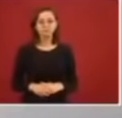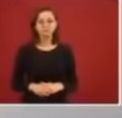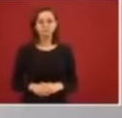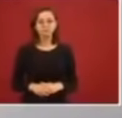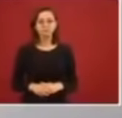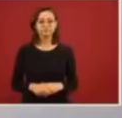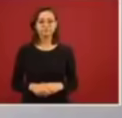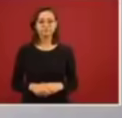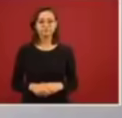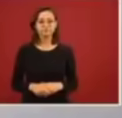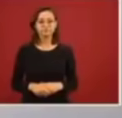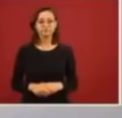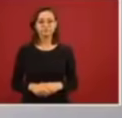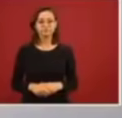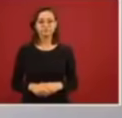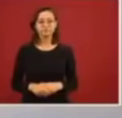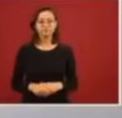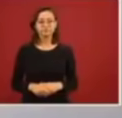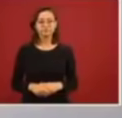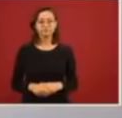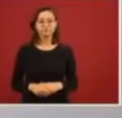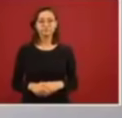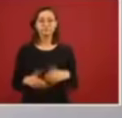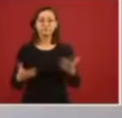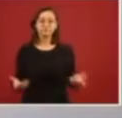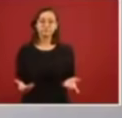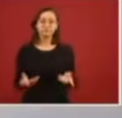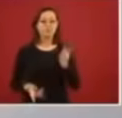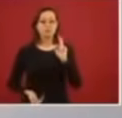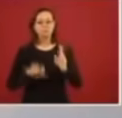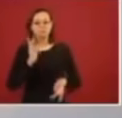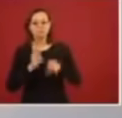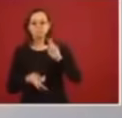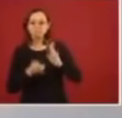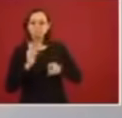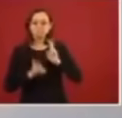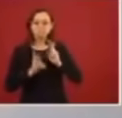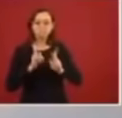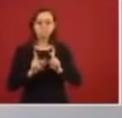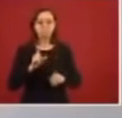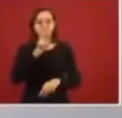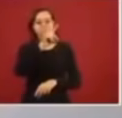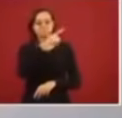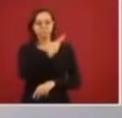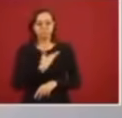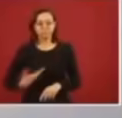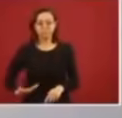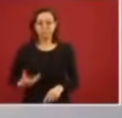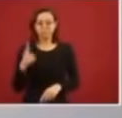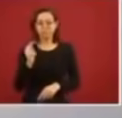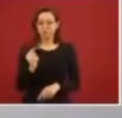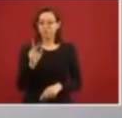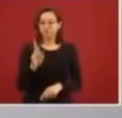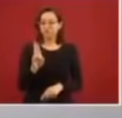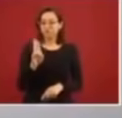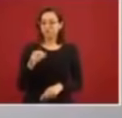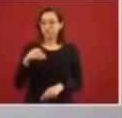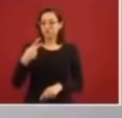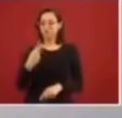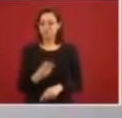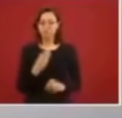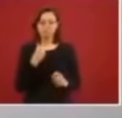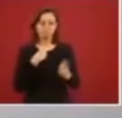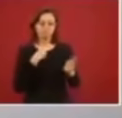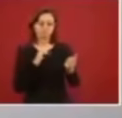y hablamos se comunicó por nosotros el presidente de trump en el